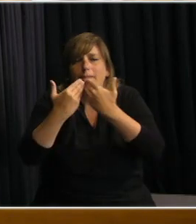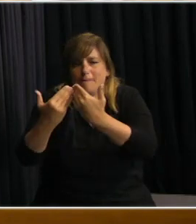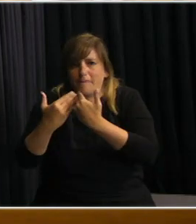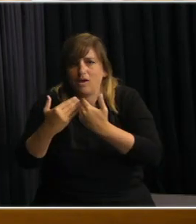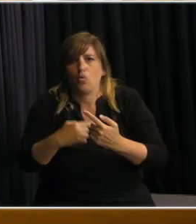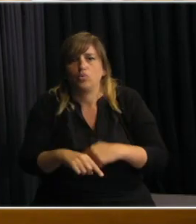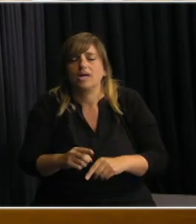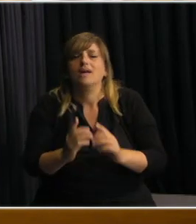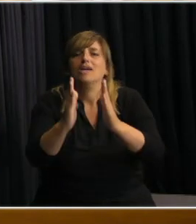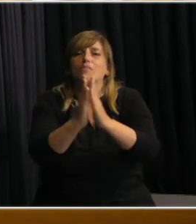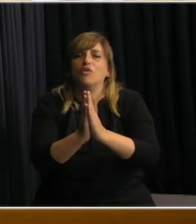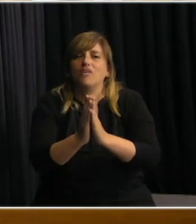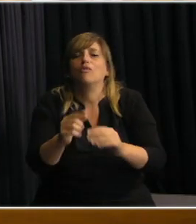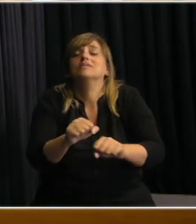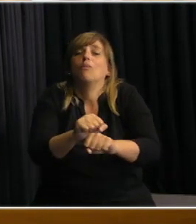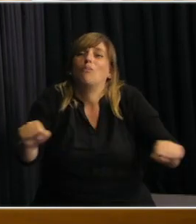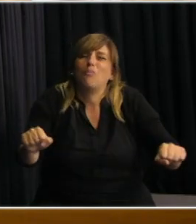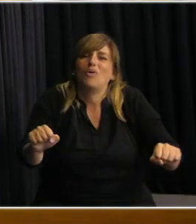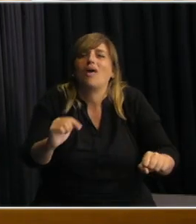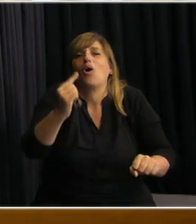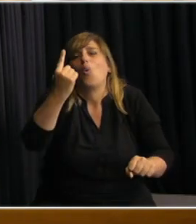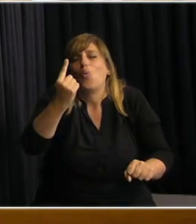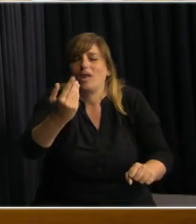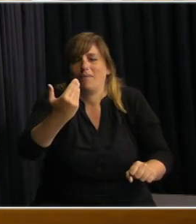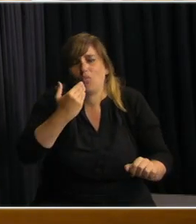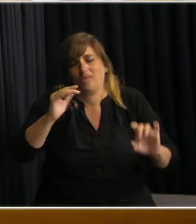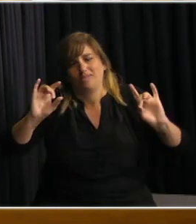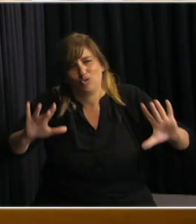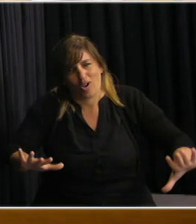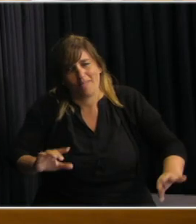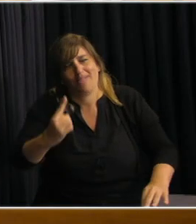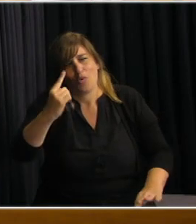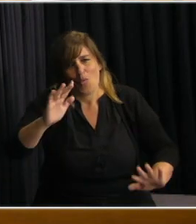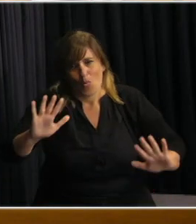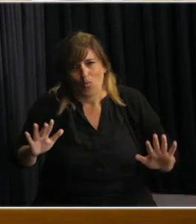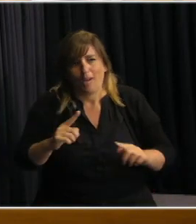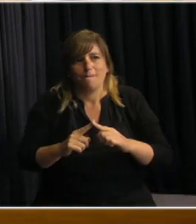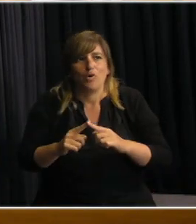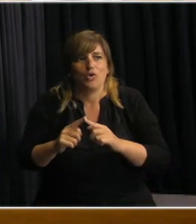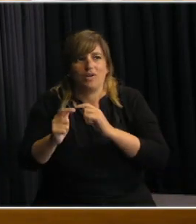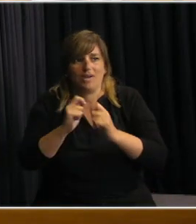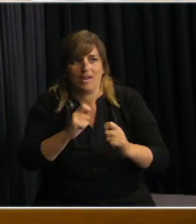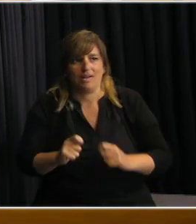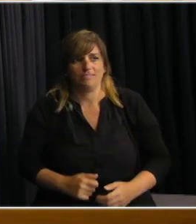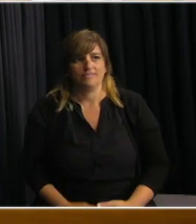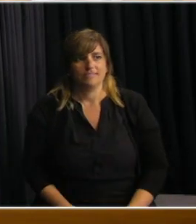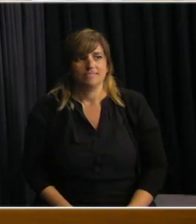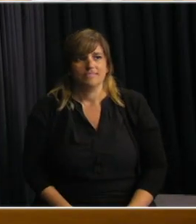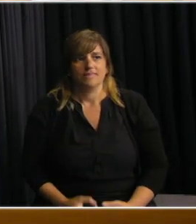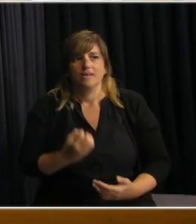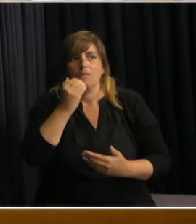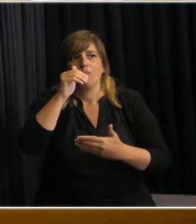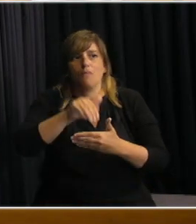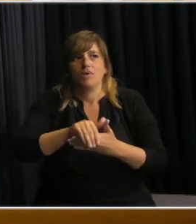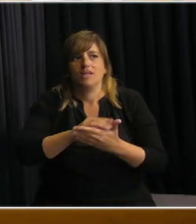representan y, por favor, en lo posible, formular solo una pregunta por medio. Muchas gracias. Buenas tardes,